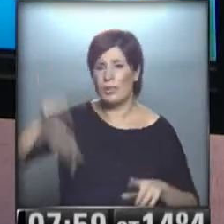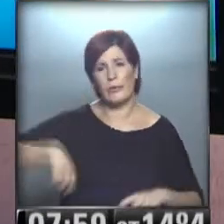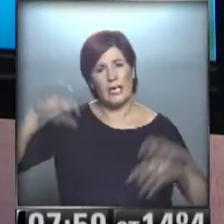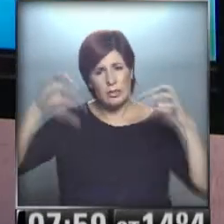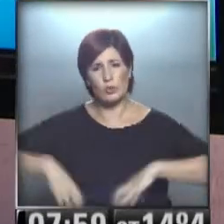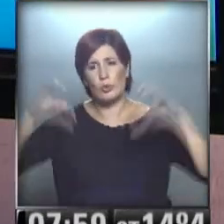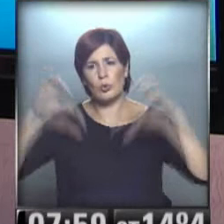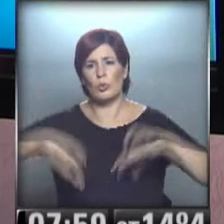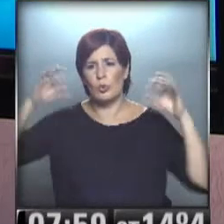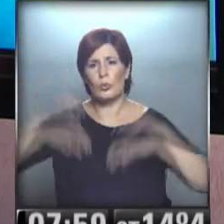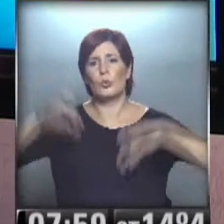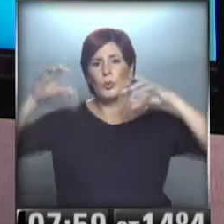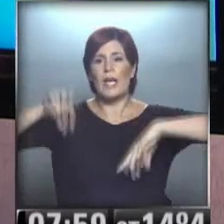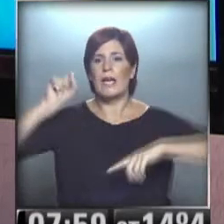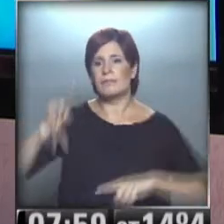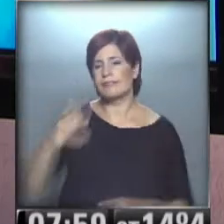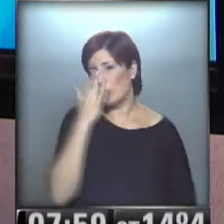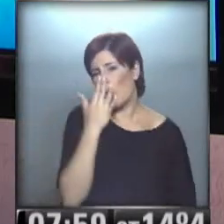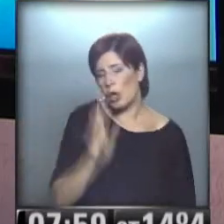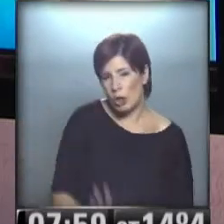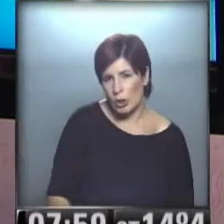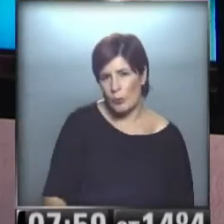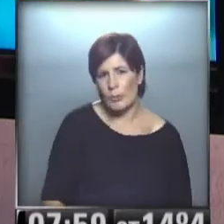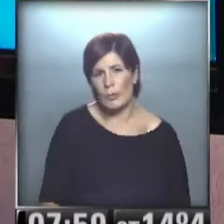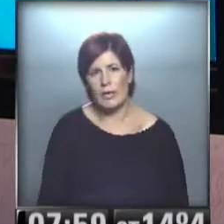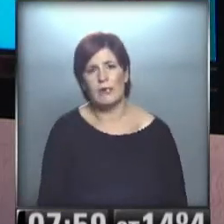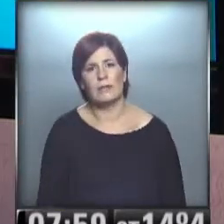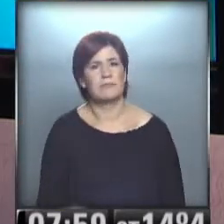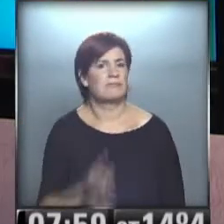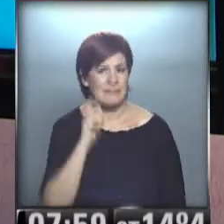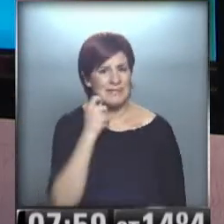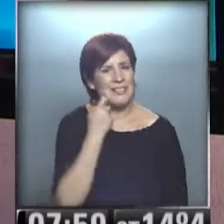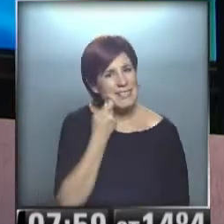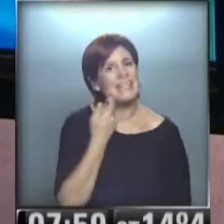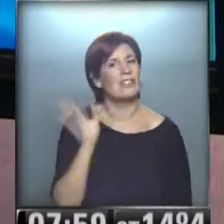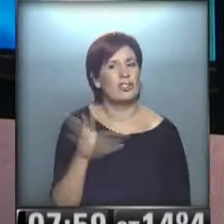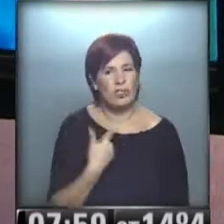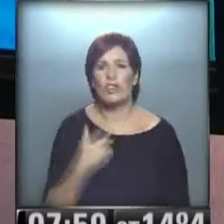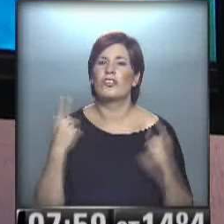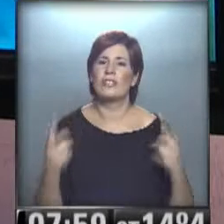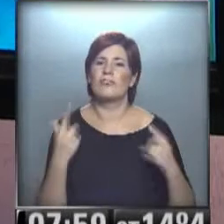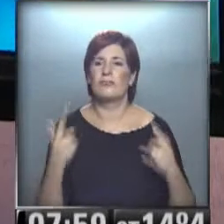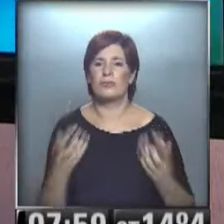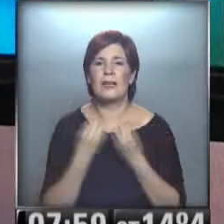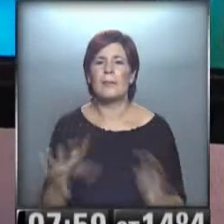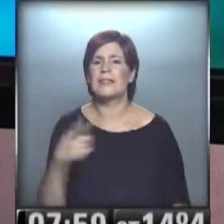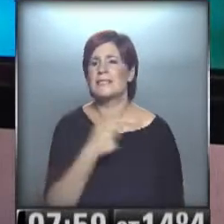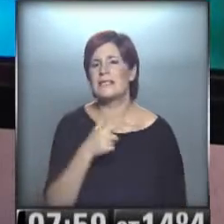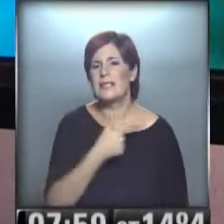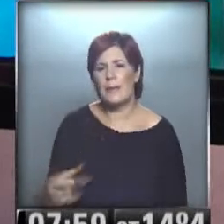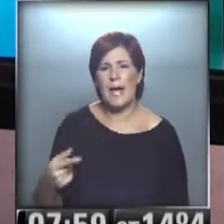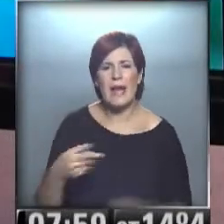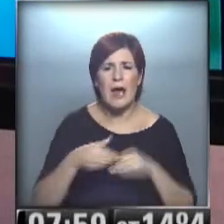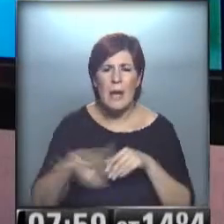de chaparrones la provincia de Córdoba. Excelente jornada para todos, excelente comienzo de semana, Cari. Sí. ¿Nosotros